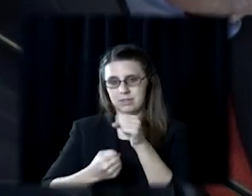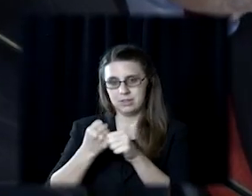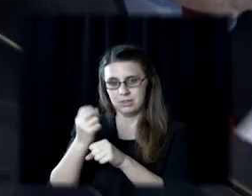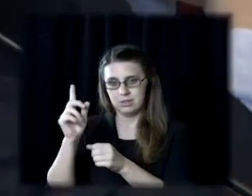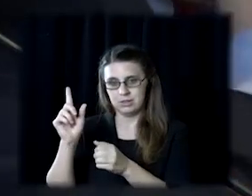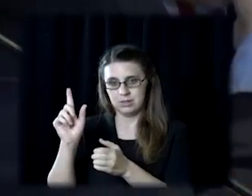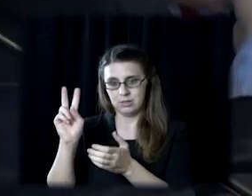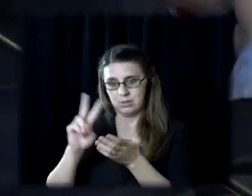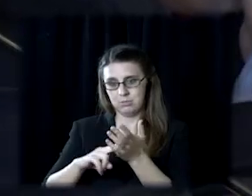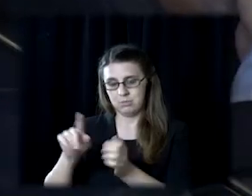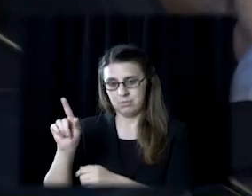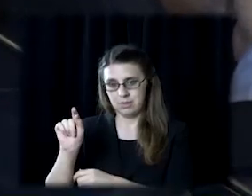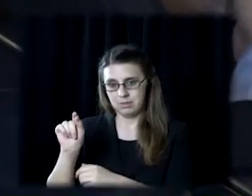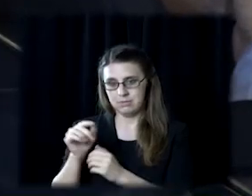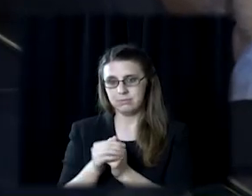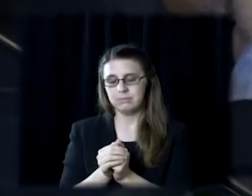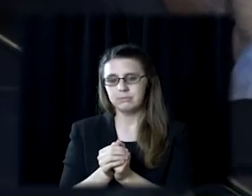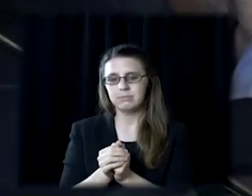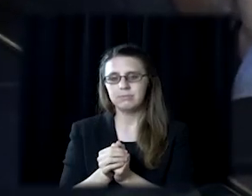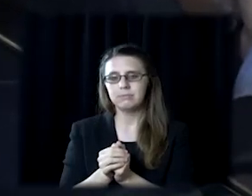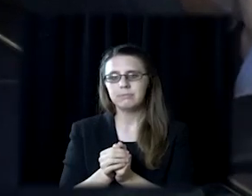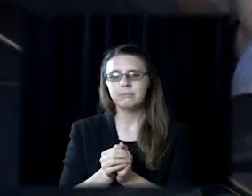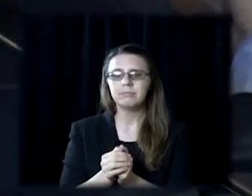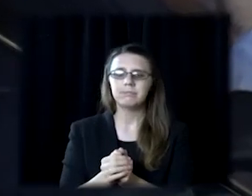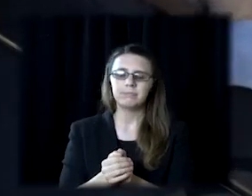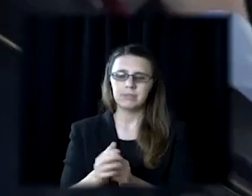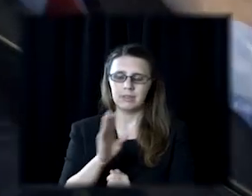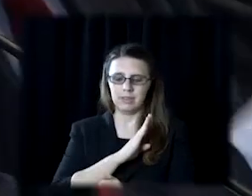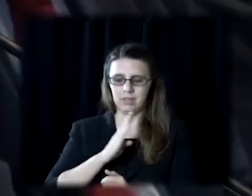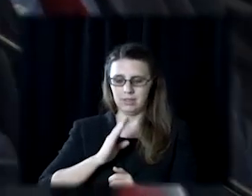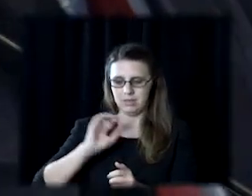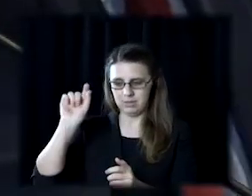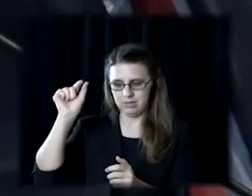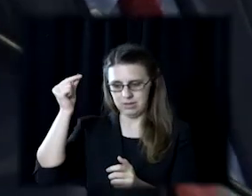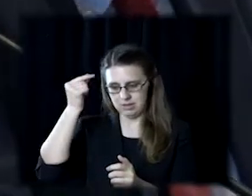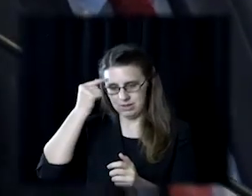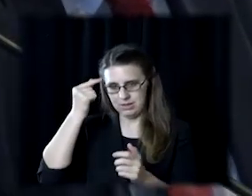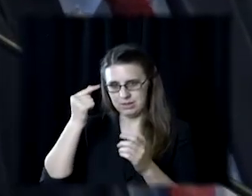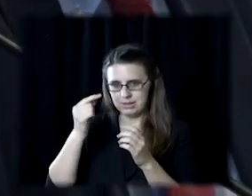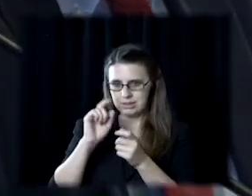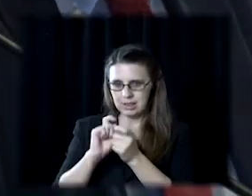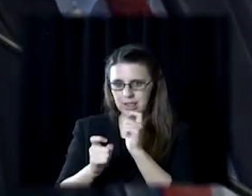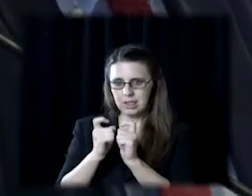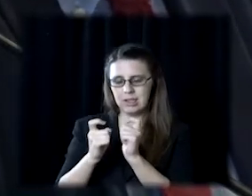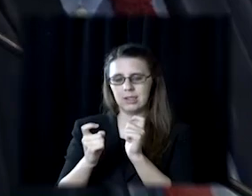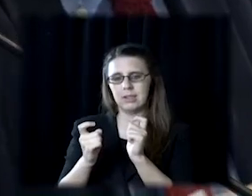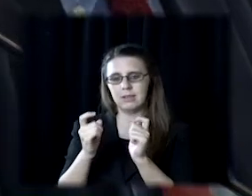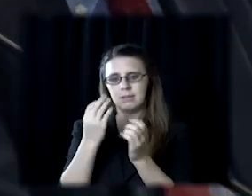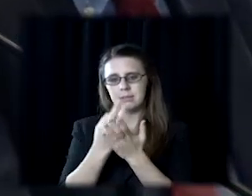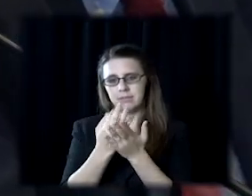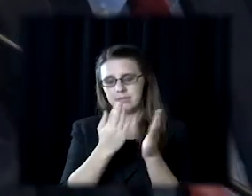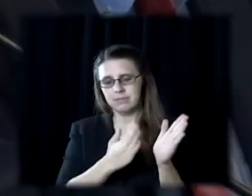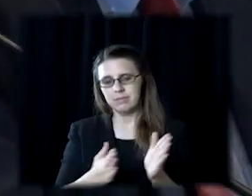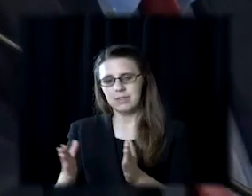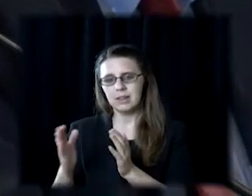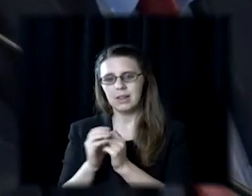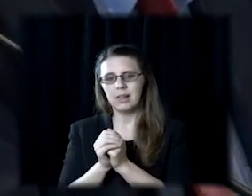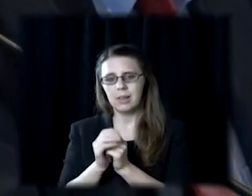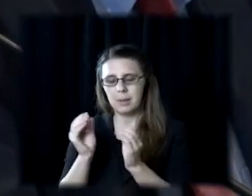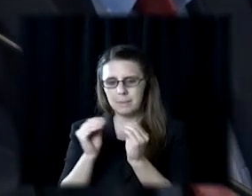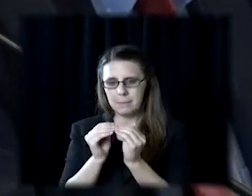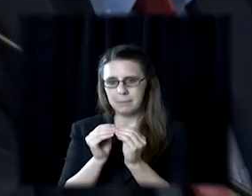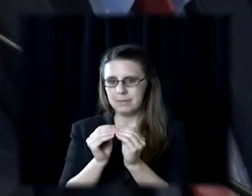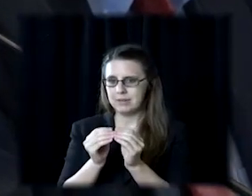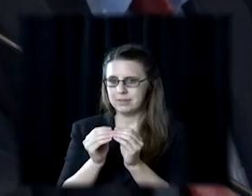Apenas 3 meses después, la Junta exigió al Gobierno que actualizara el plan fiscal, mientras continuaba apoyando un proceso presupuestario mucho más intenso y además con un